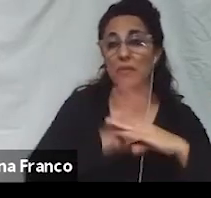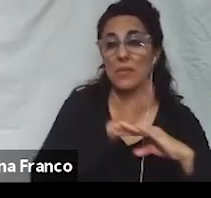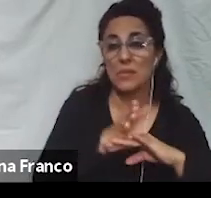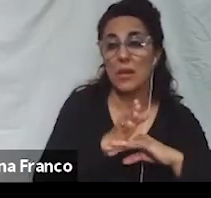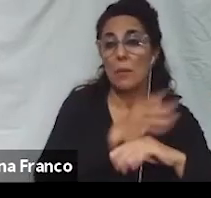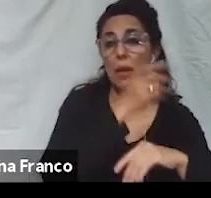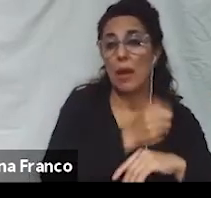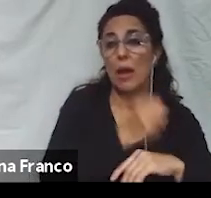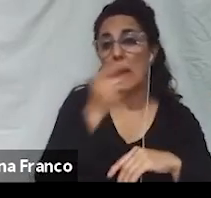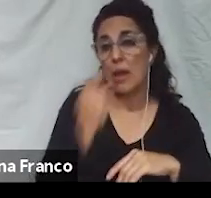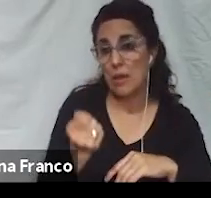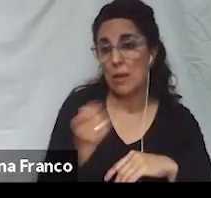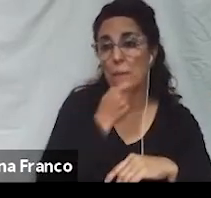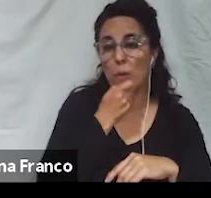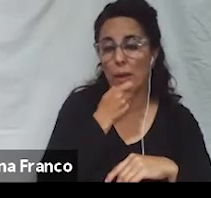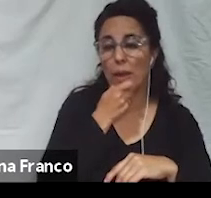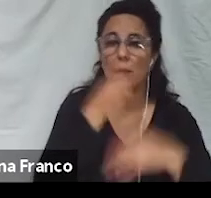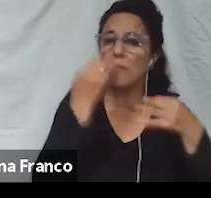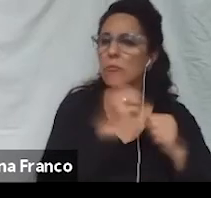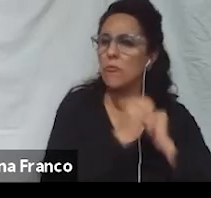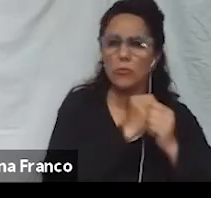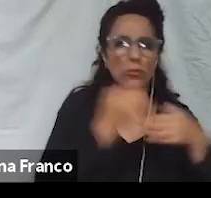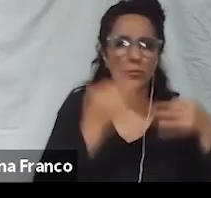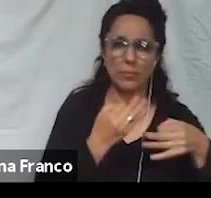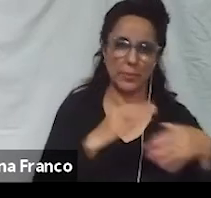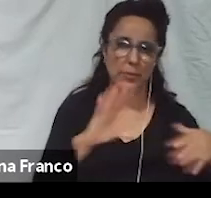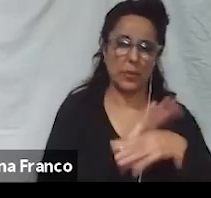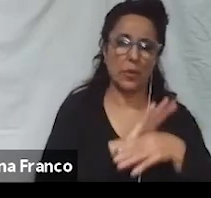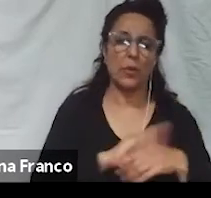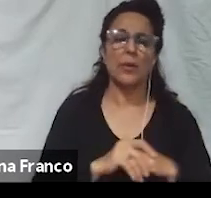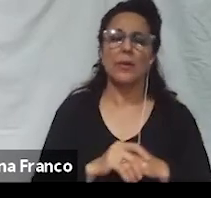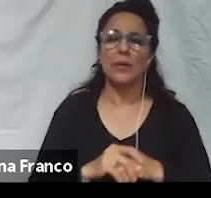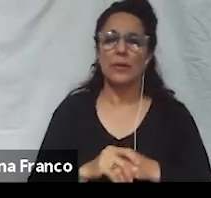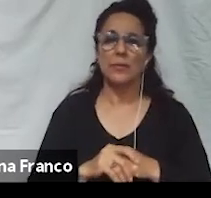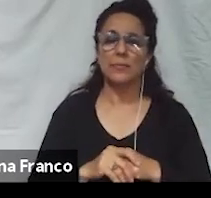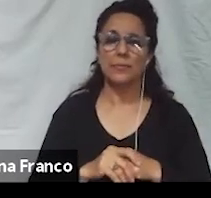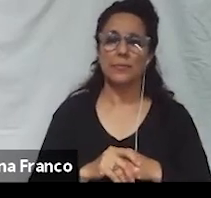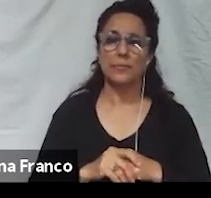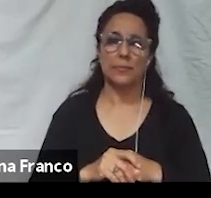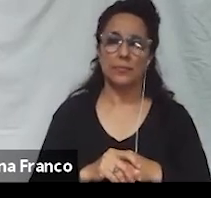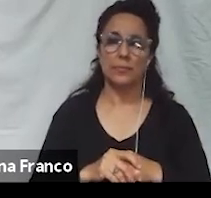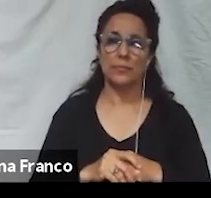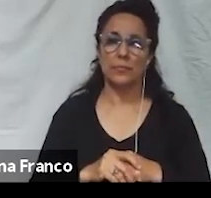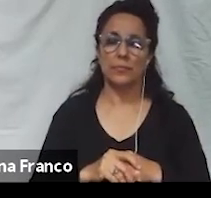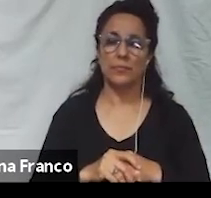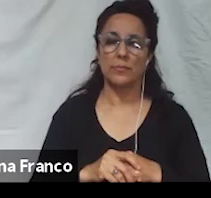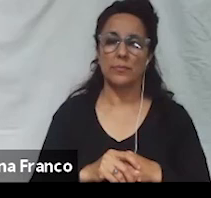en nivel AA, funciona perfectamente para Chrome y NVDA,